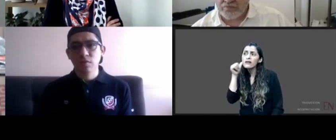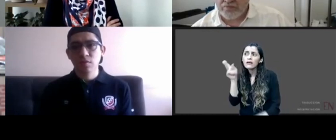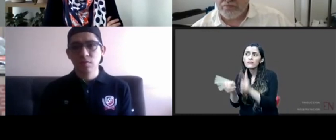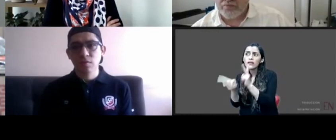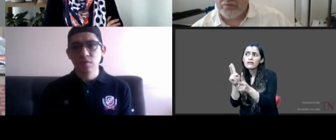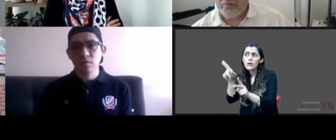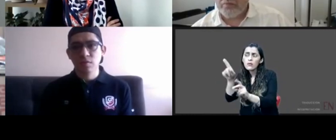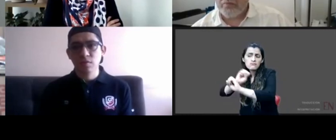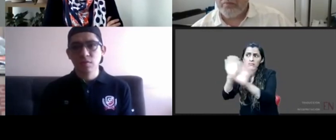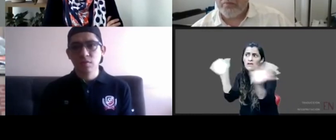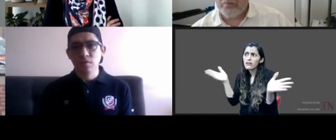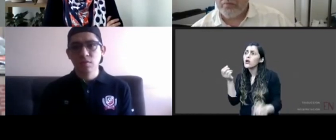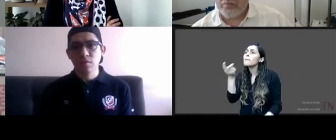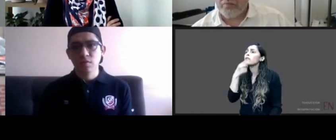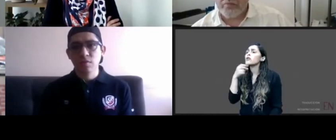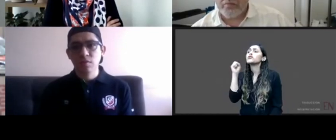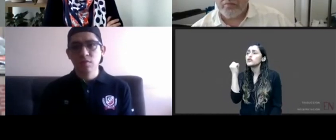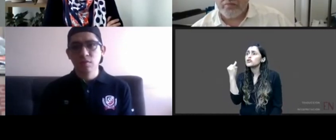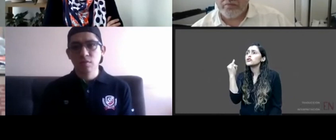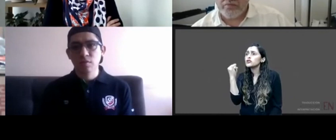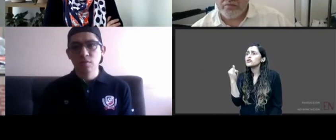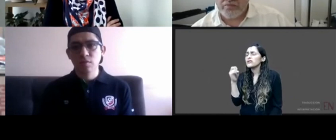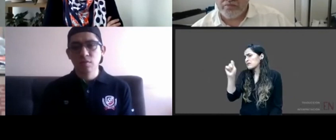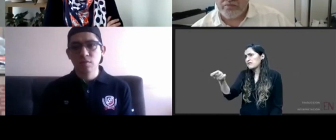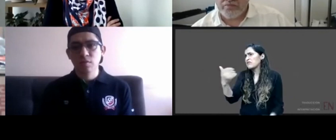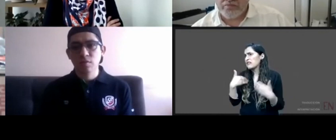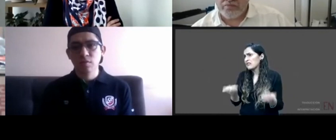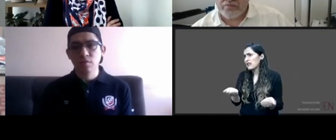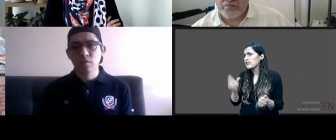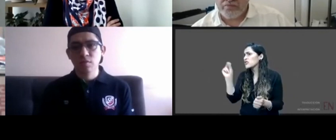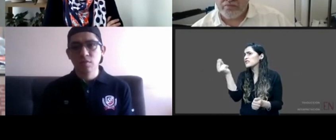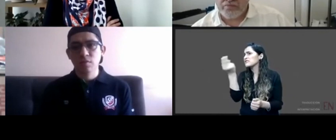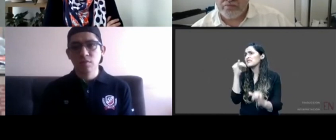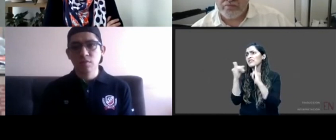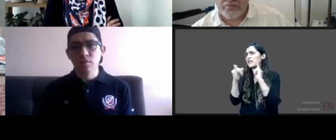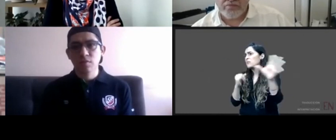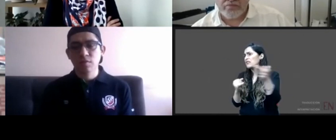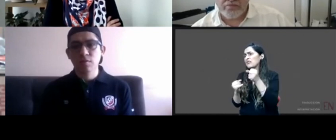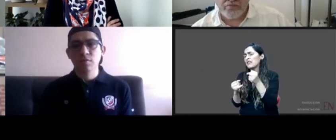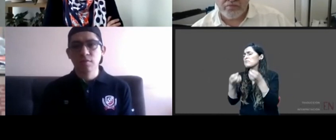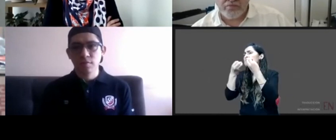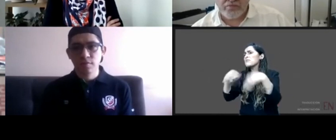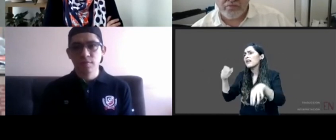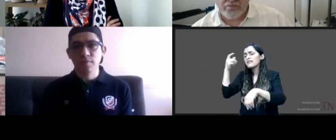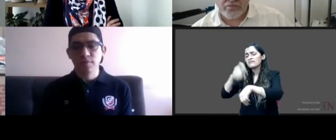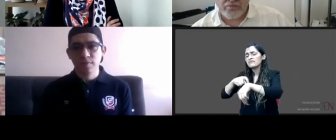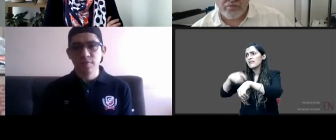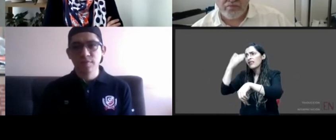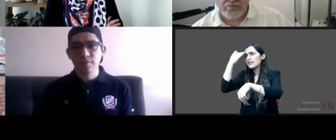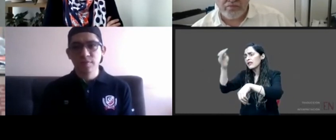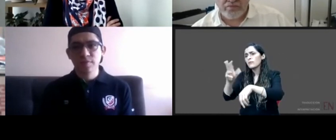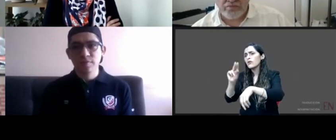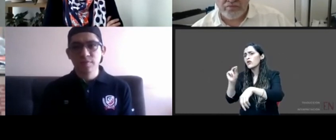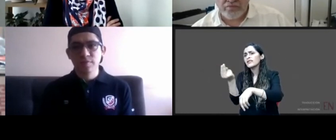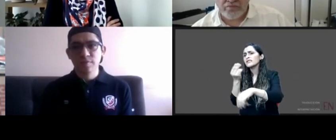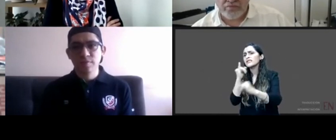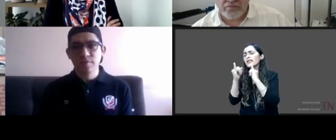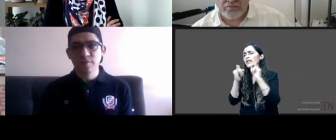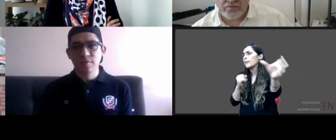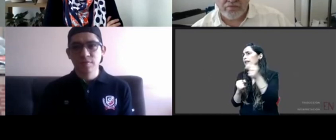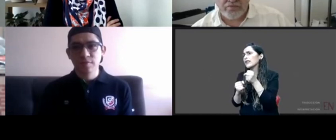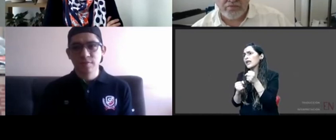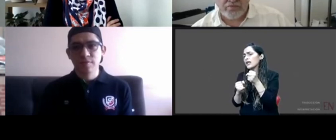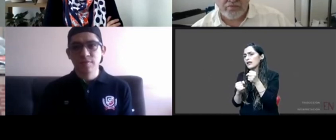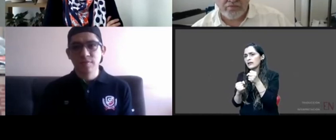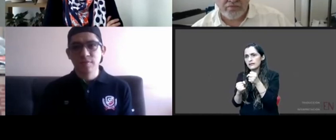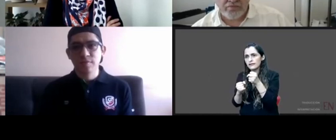claro a todo, me dijo que sí. Entonces, ¿por qué vamos a estar perdiendo tiempo con un perito intérprete? Quiero que sepa,